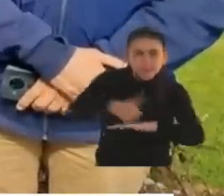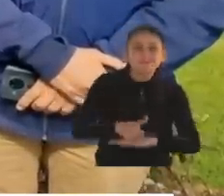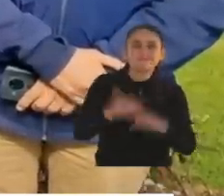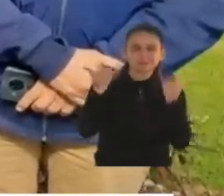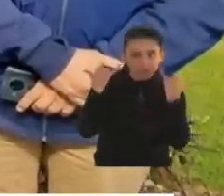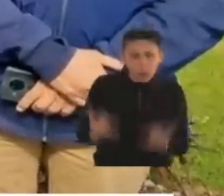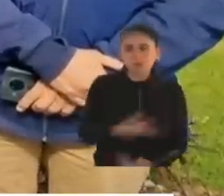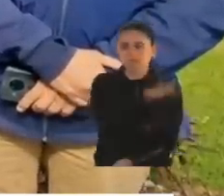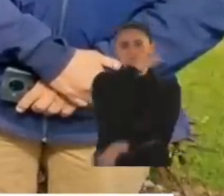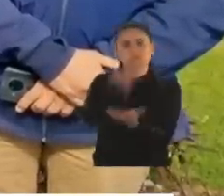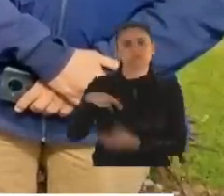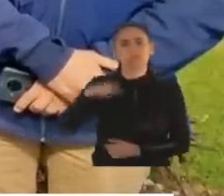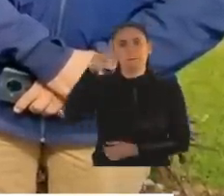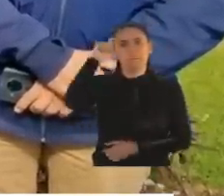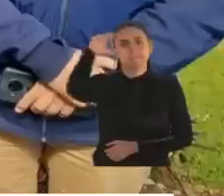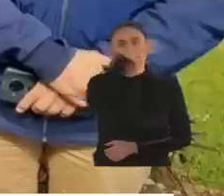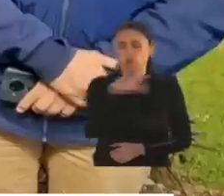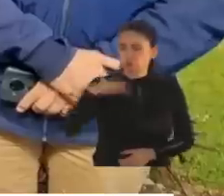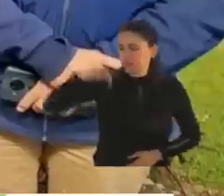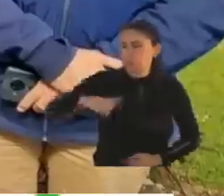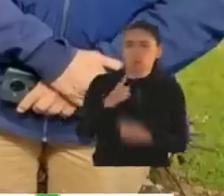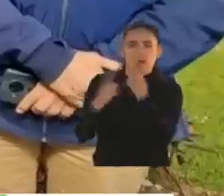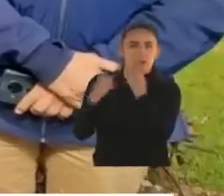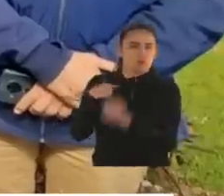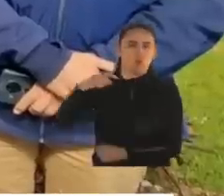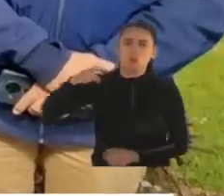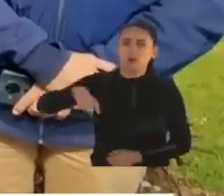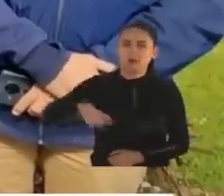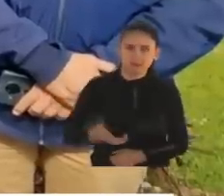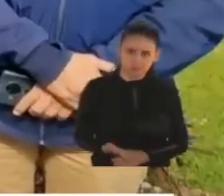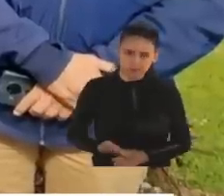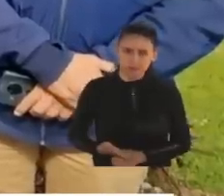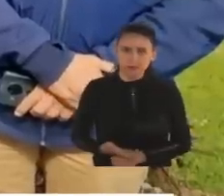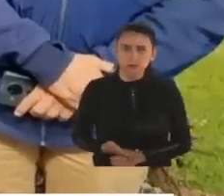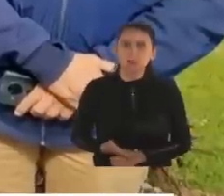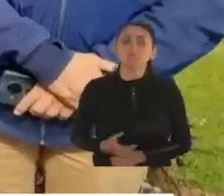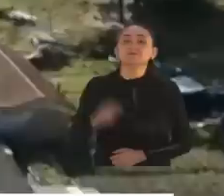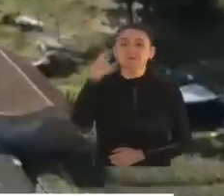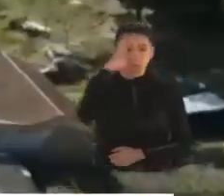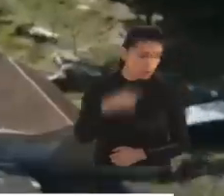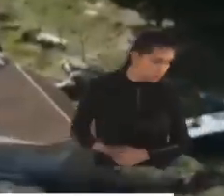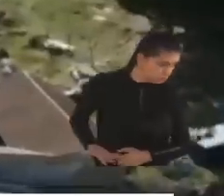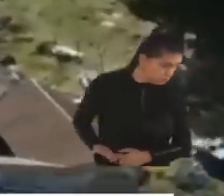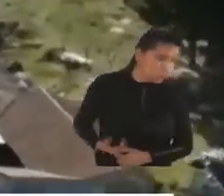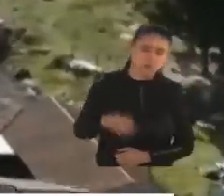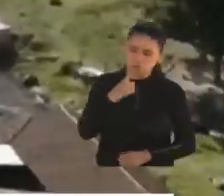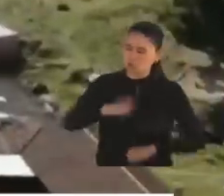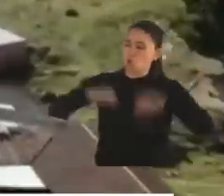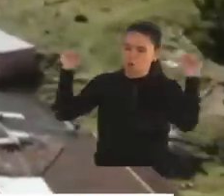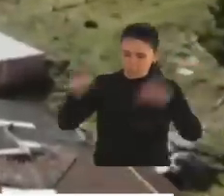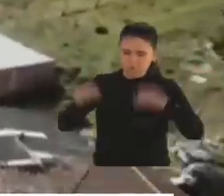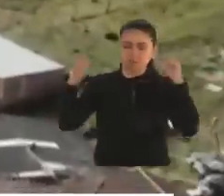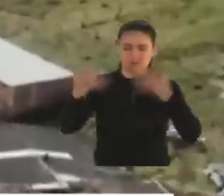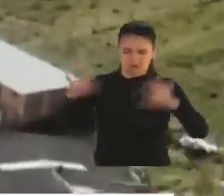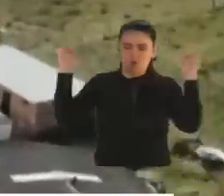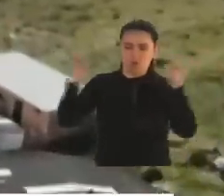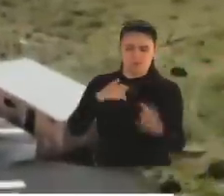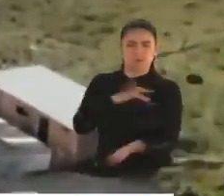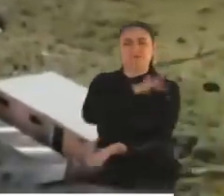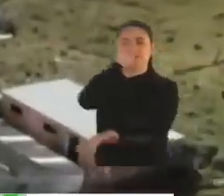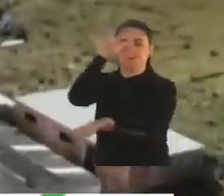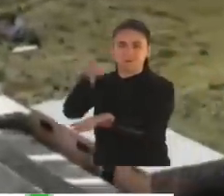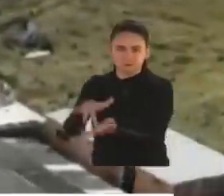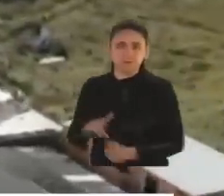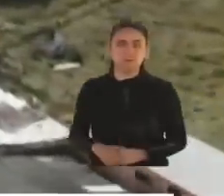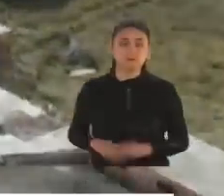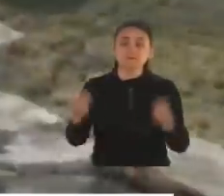visita del señor presidente de la República, a la cual respondió afirmativamente. Autoridades vigilan los corredores de Santander